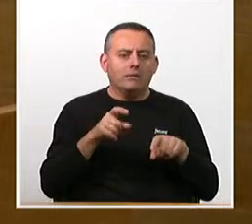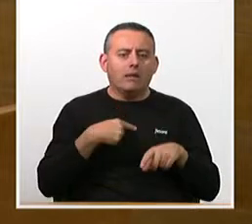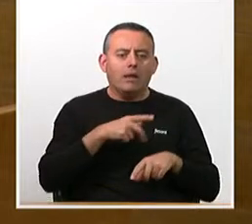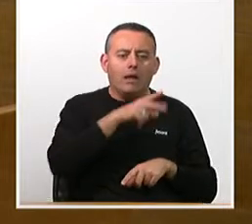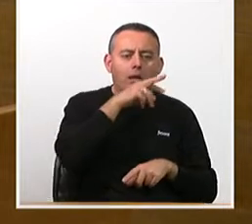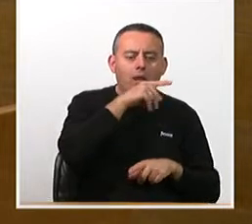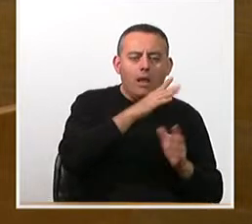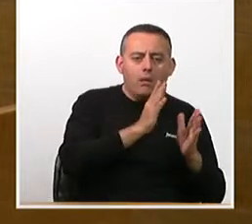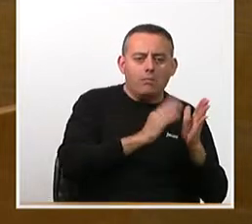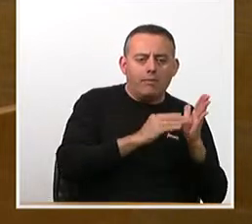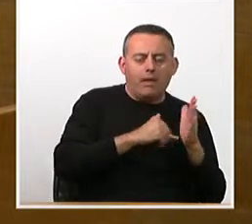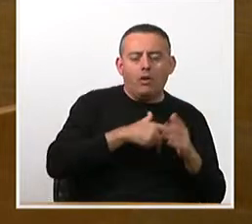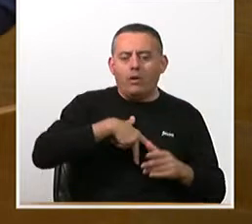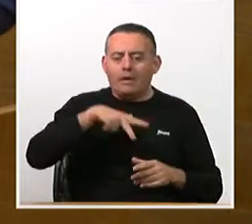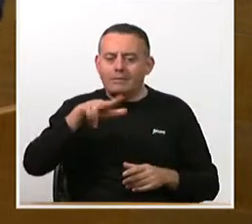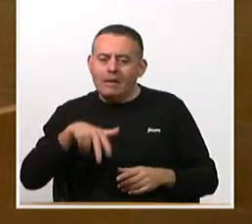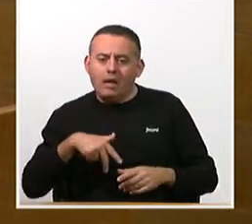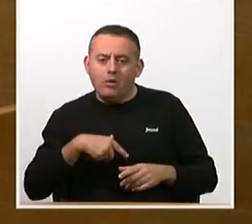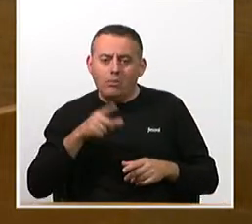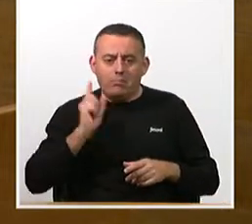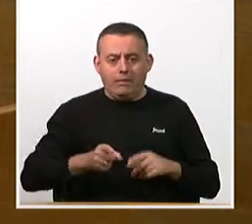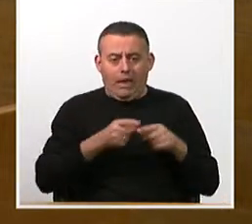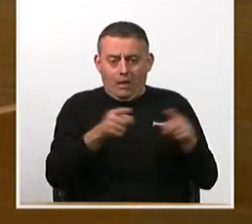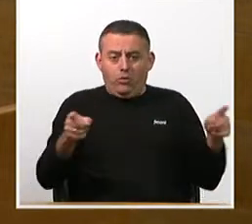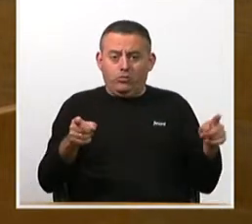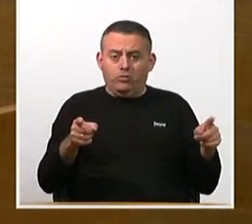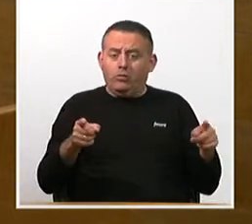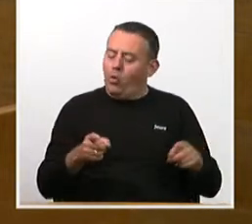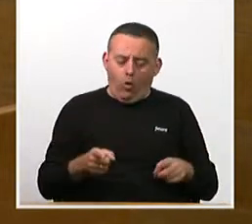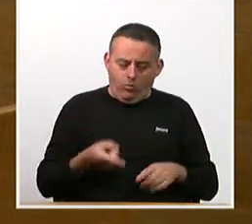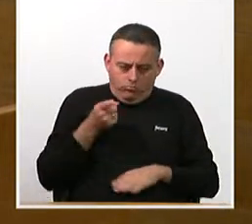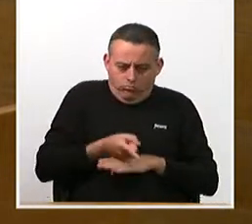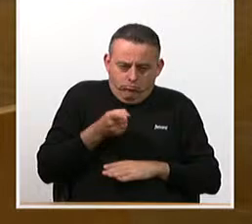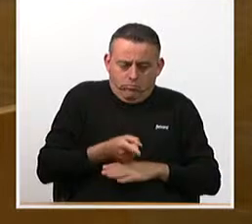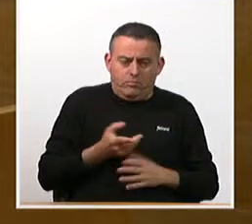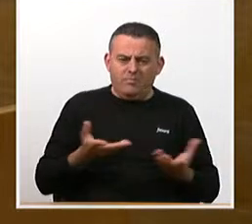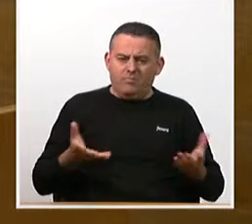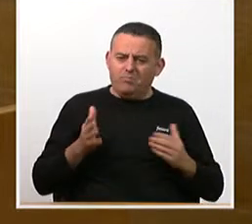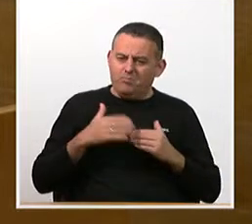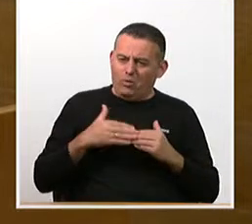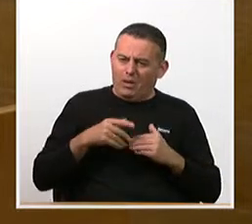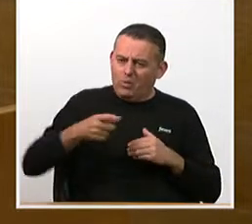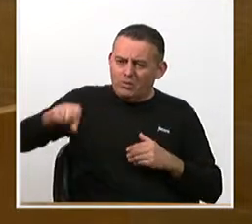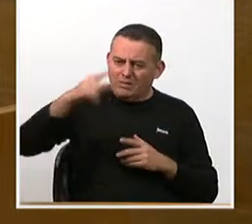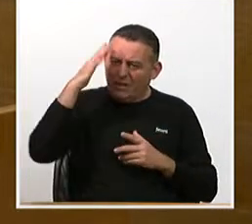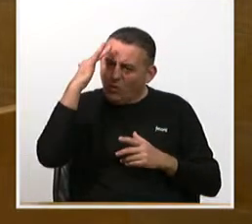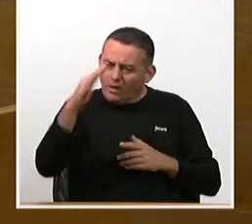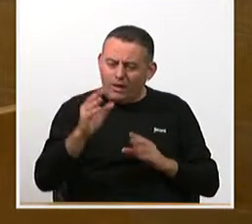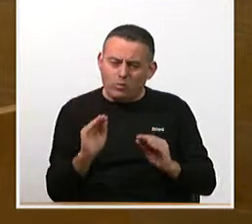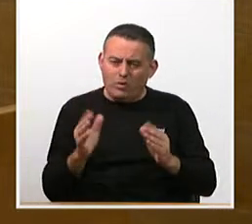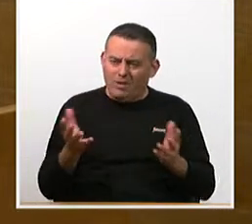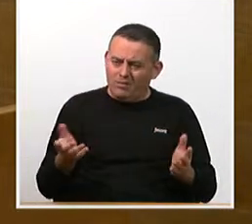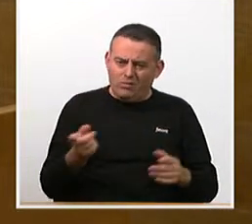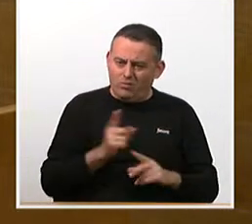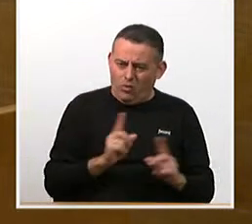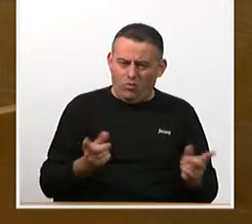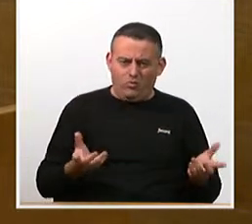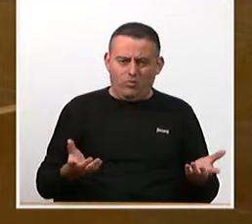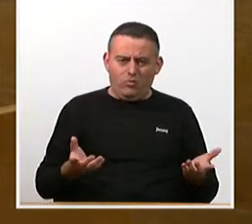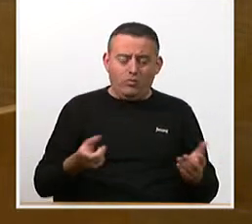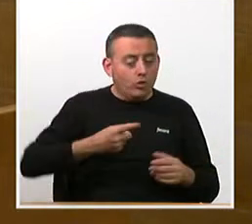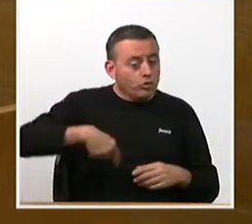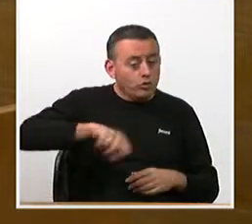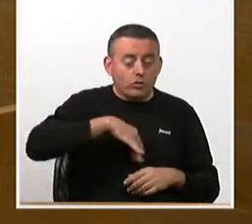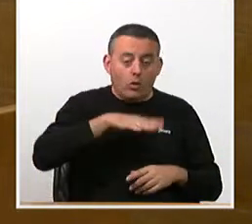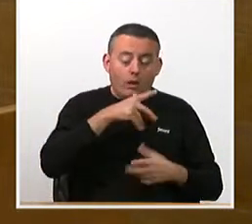hacerlo en castellano no hay ningún problema Por qué tienen ustedes que baremar siempre con con pura ideología y nosotros lo que estamos haciendo es devolver al